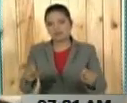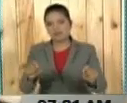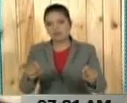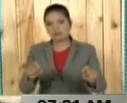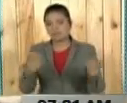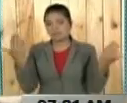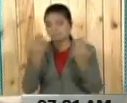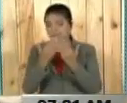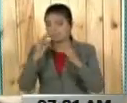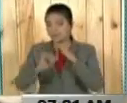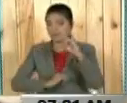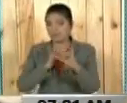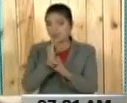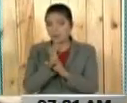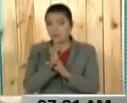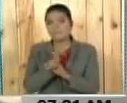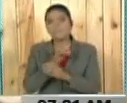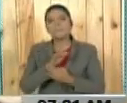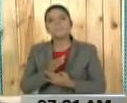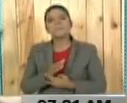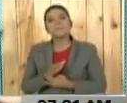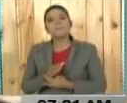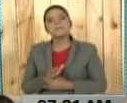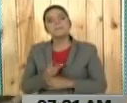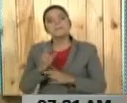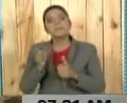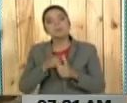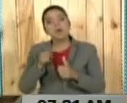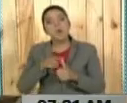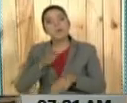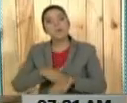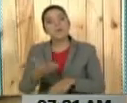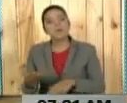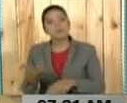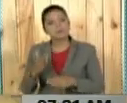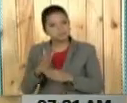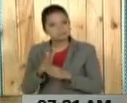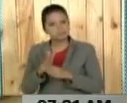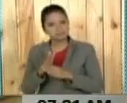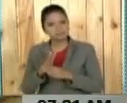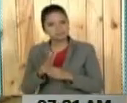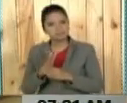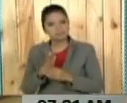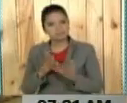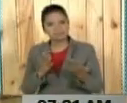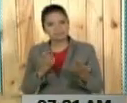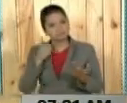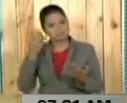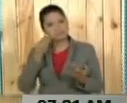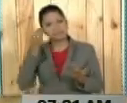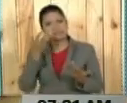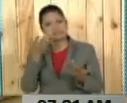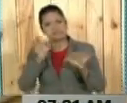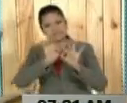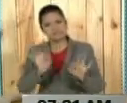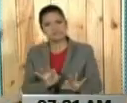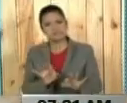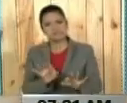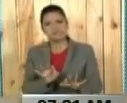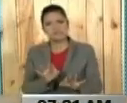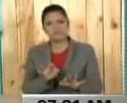cercar internacionalmente, bueno, porque irrumpe en esa hipótesis, en ese modelo que se